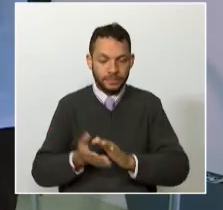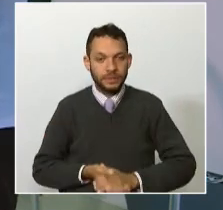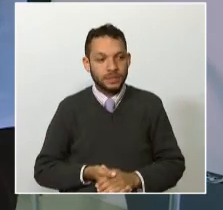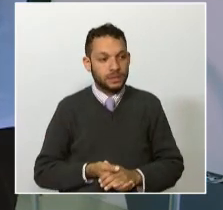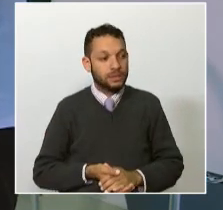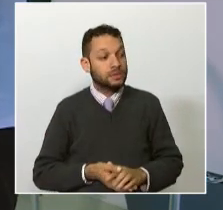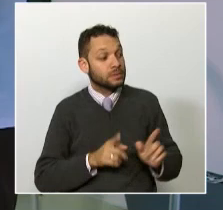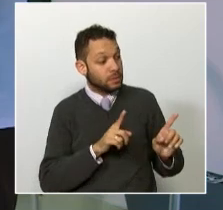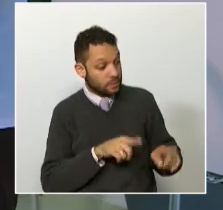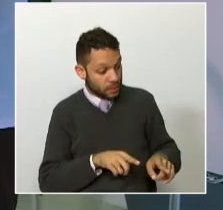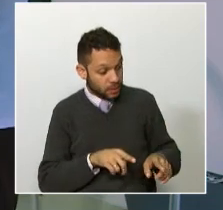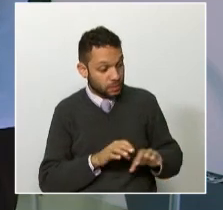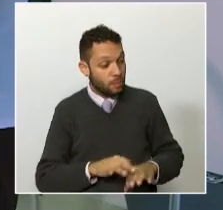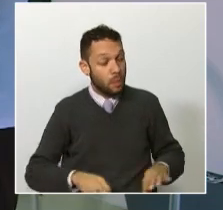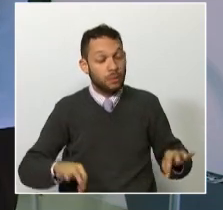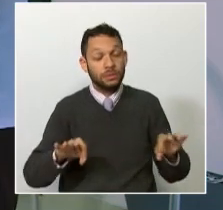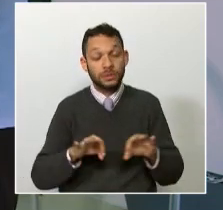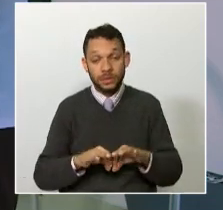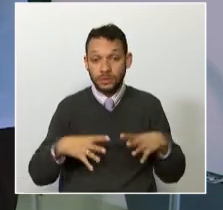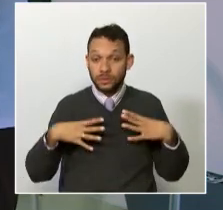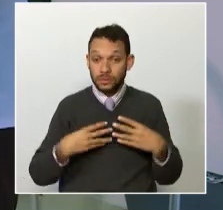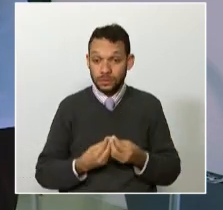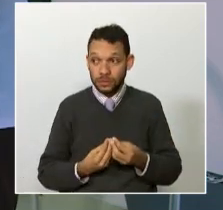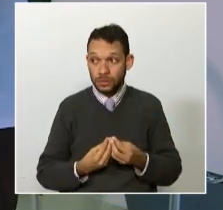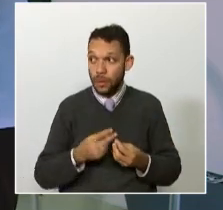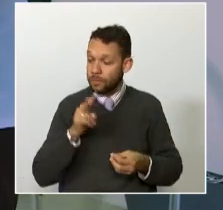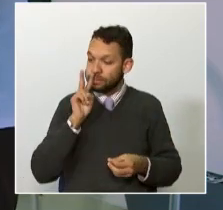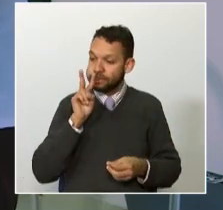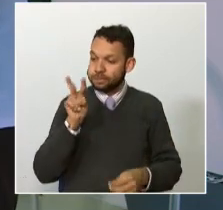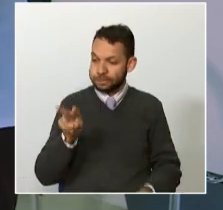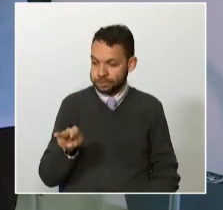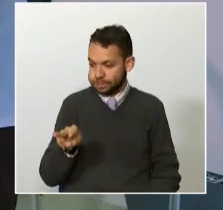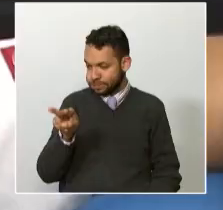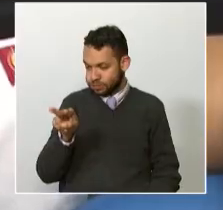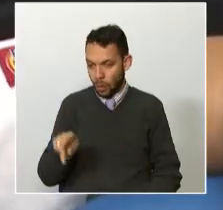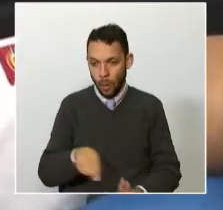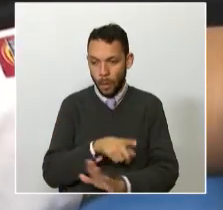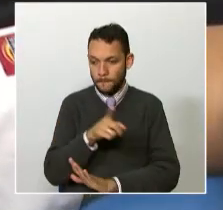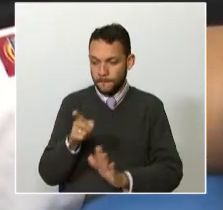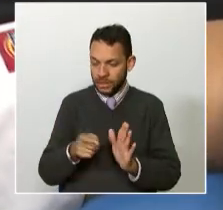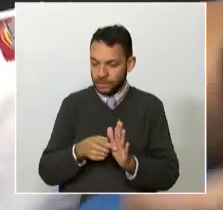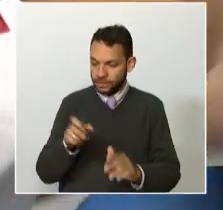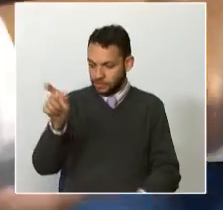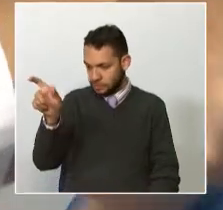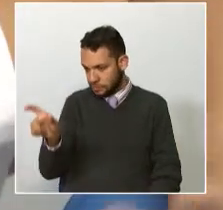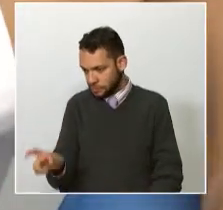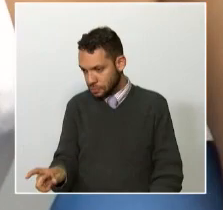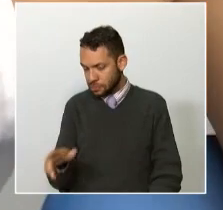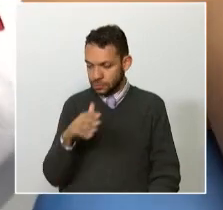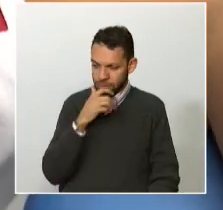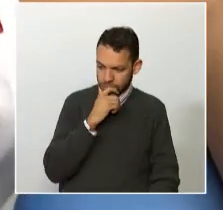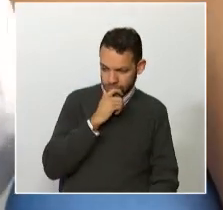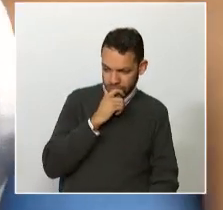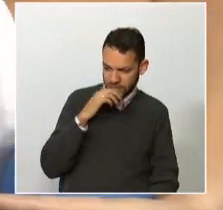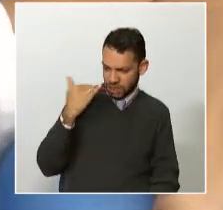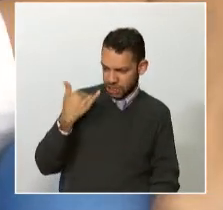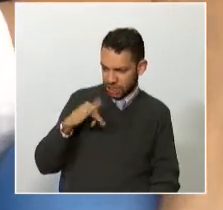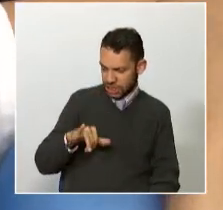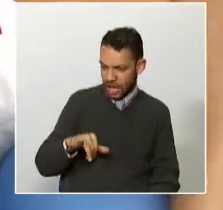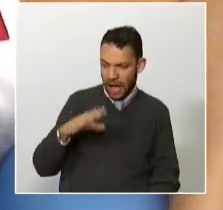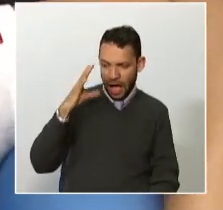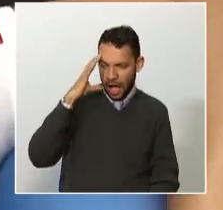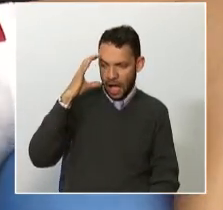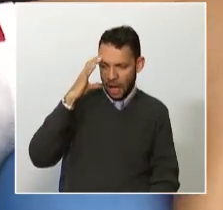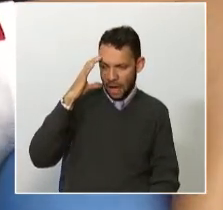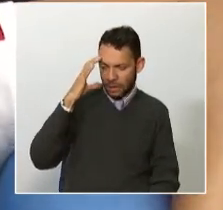esos ejes, sino que nosotros no podemos ver al paciente como un segmento, yo le voy a ver la